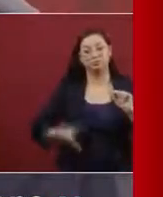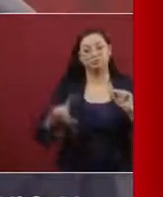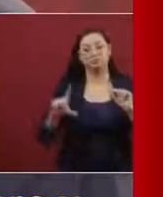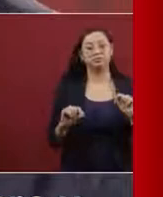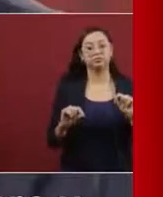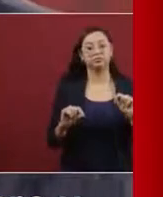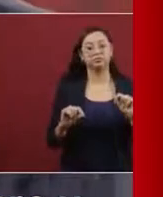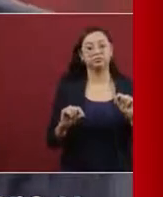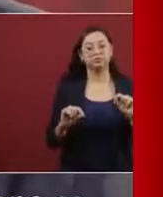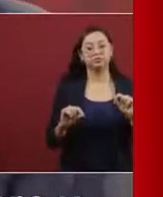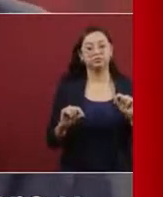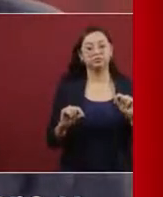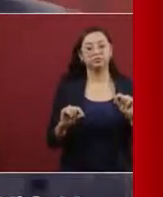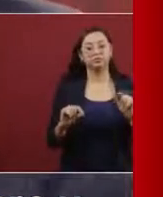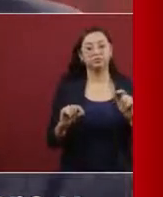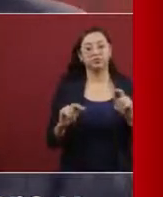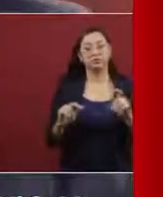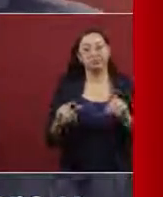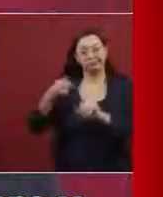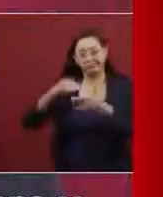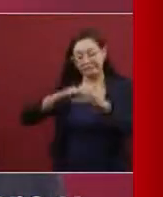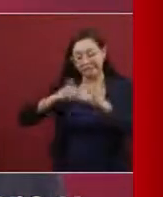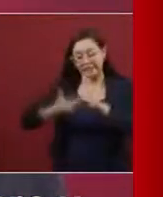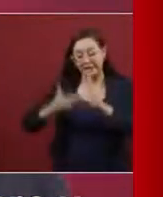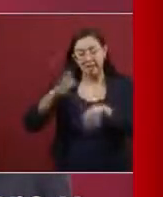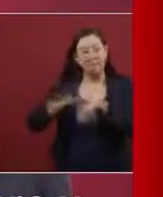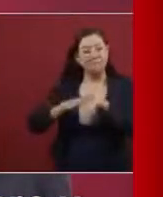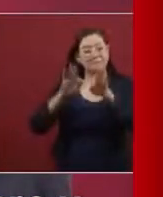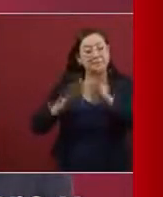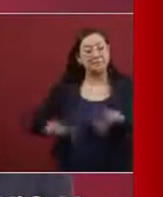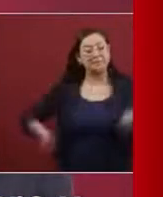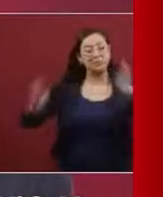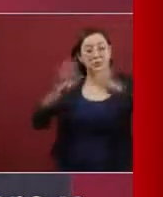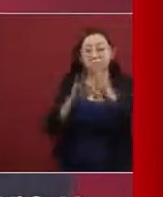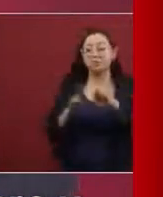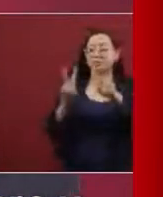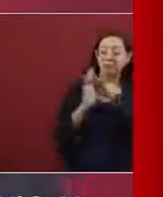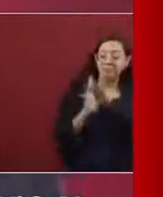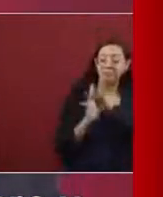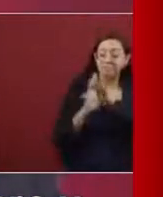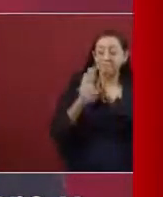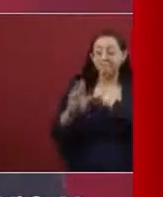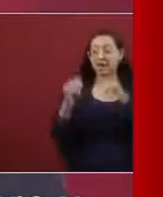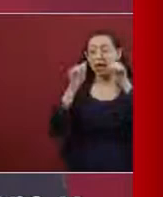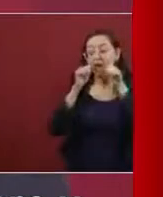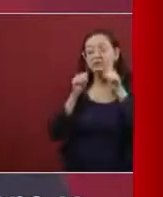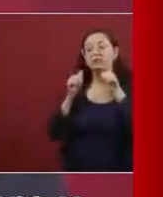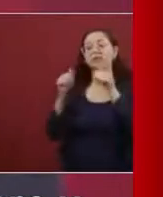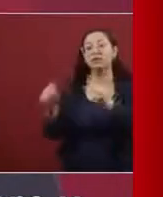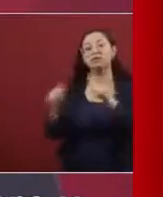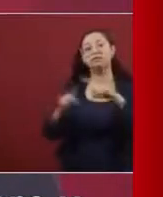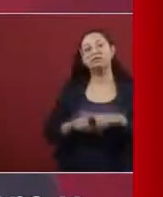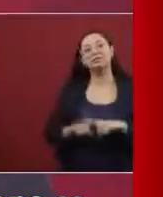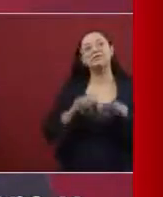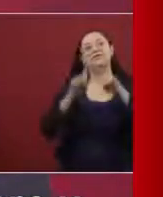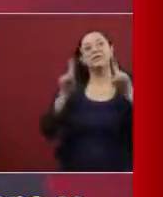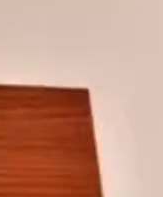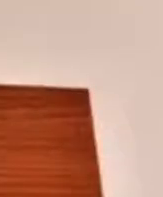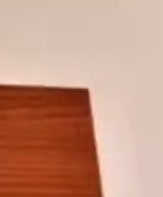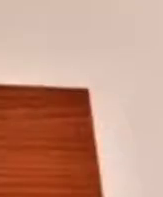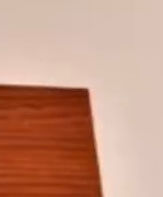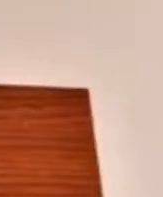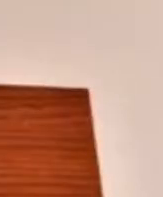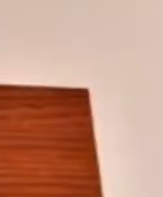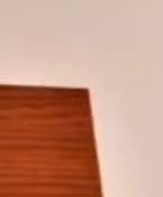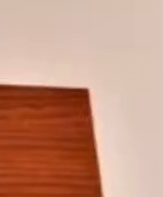como estrategia fundamental para atender el fenómeno migratorio la creación de oportunidades de empleo.